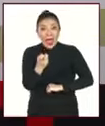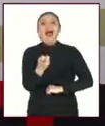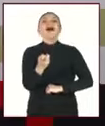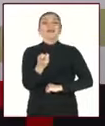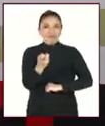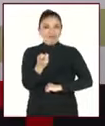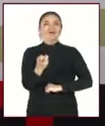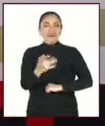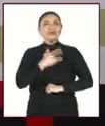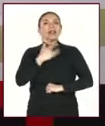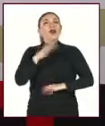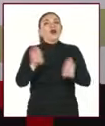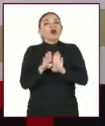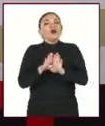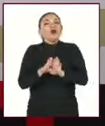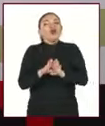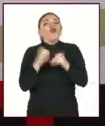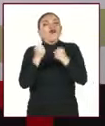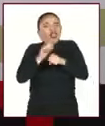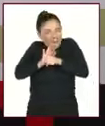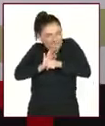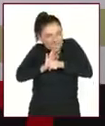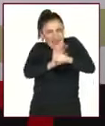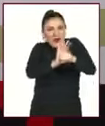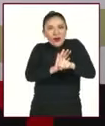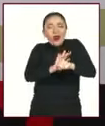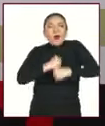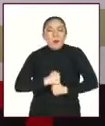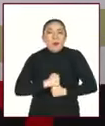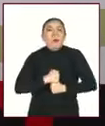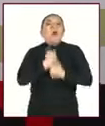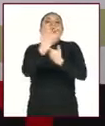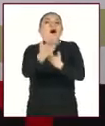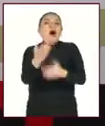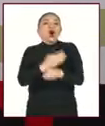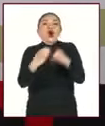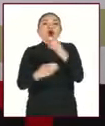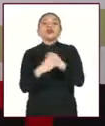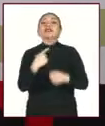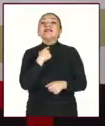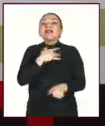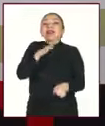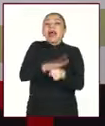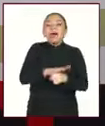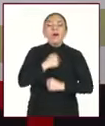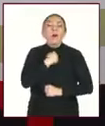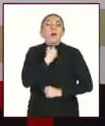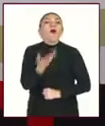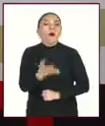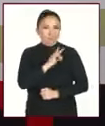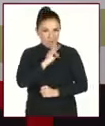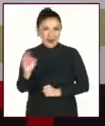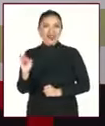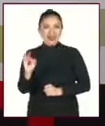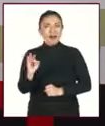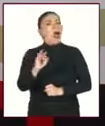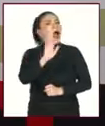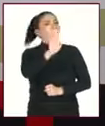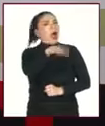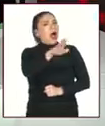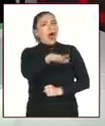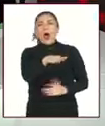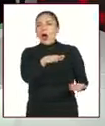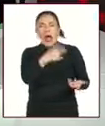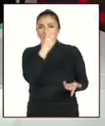una presión y liberar la energía para que se pueda expulsar el objeto que nos está obstruyendo. Claro, no es